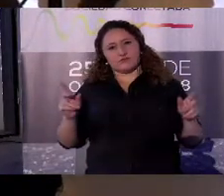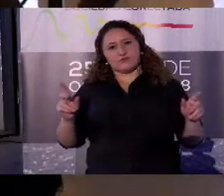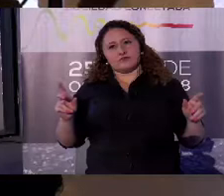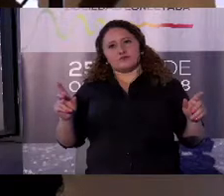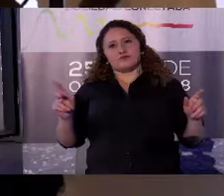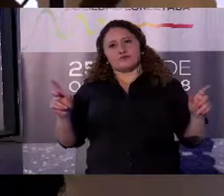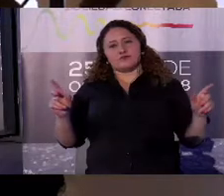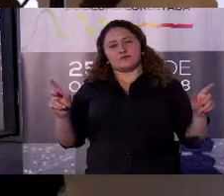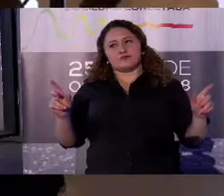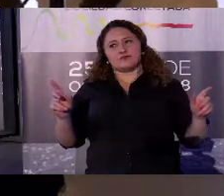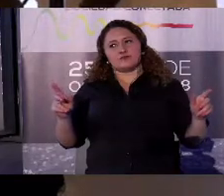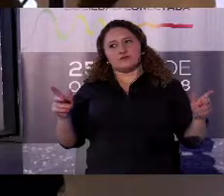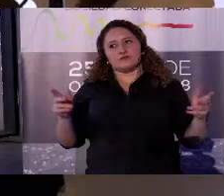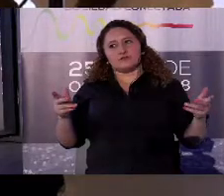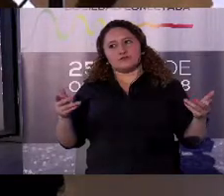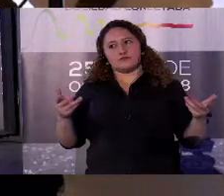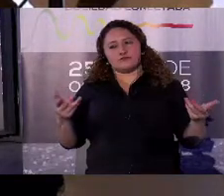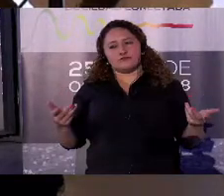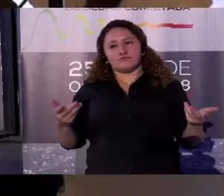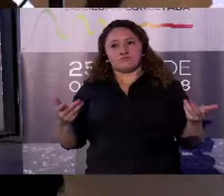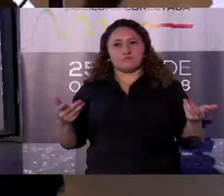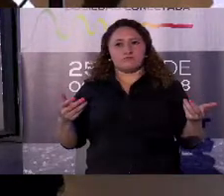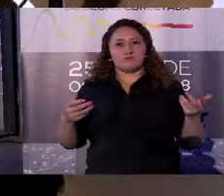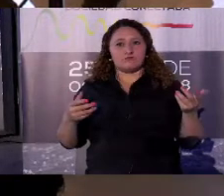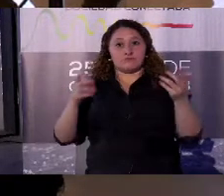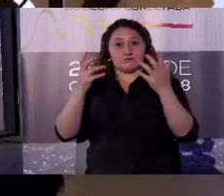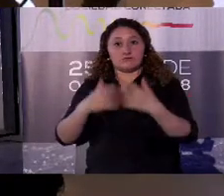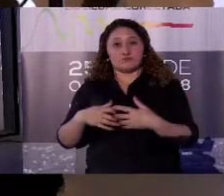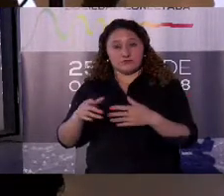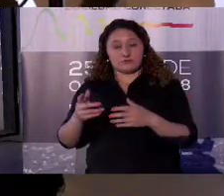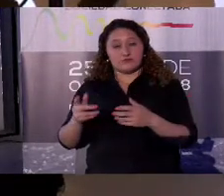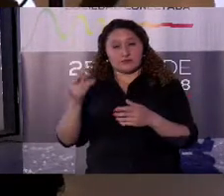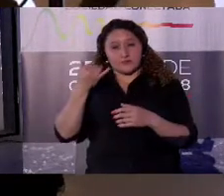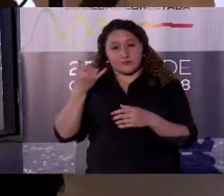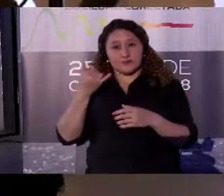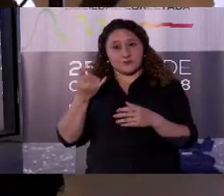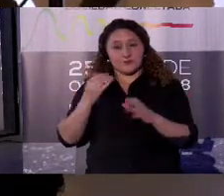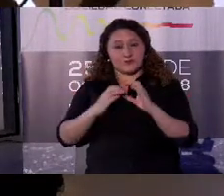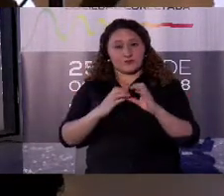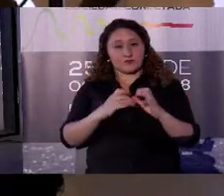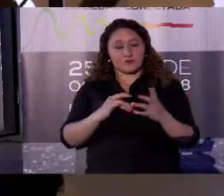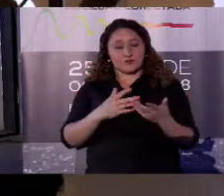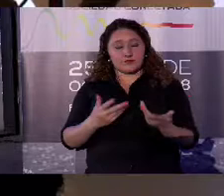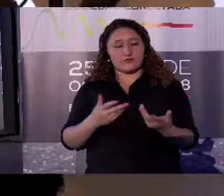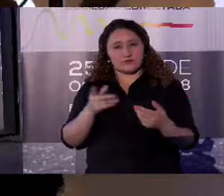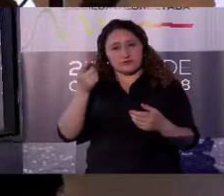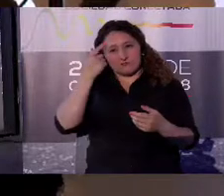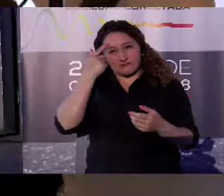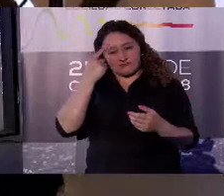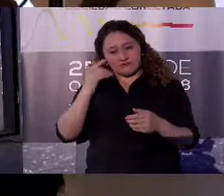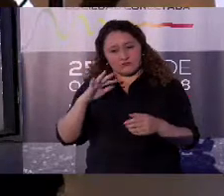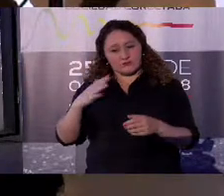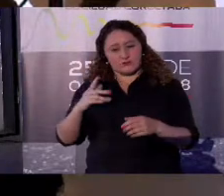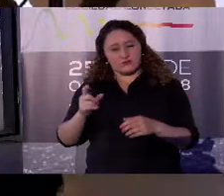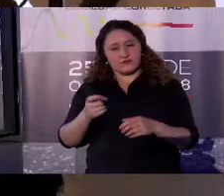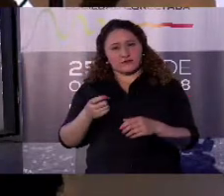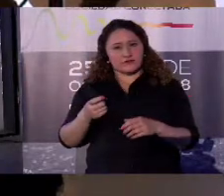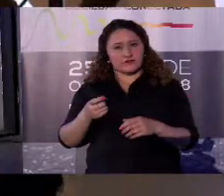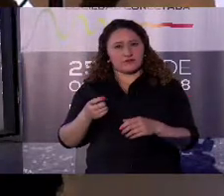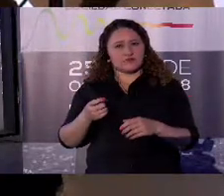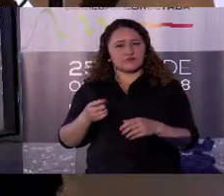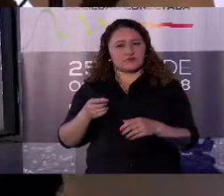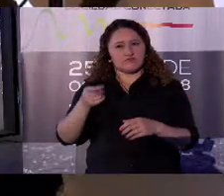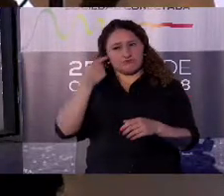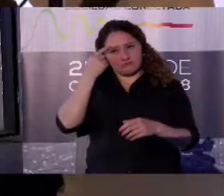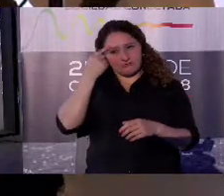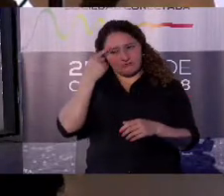los operadores, inicialmente, ellos están pensando, los que están lanzando 5G ahora, en dos